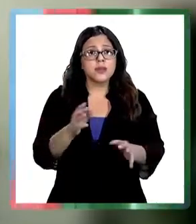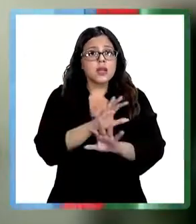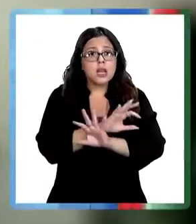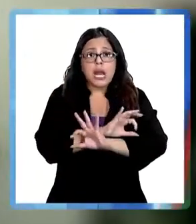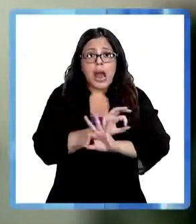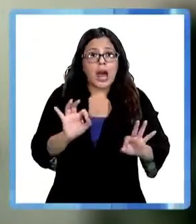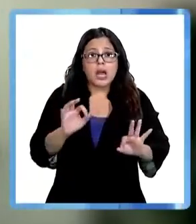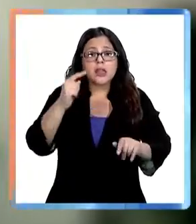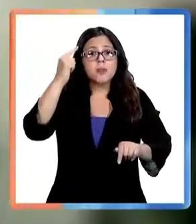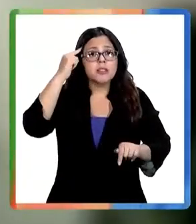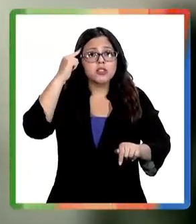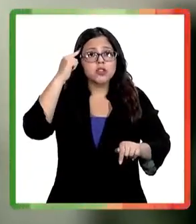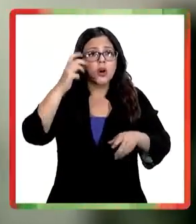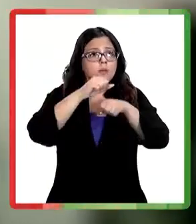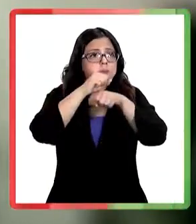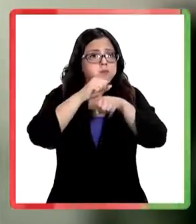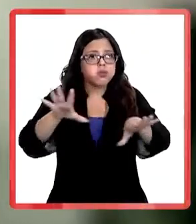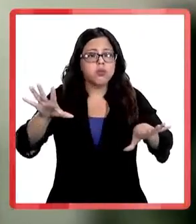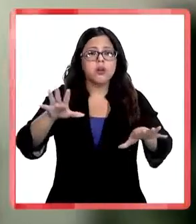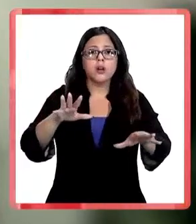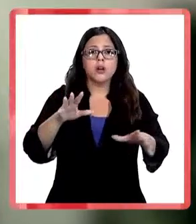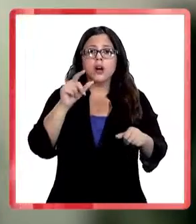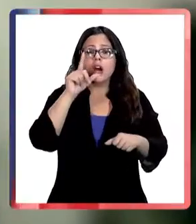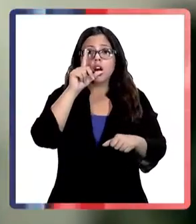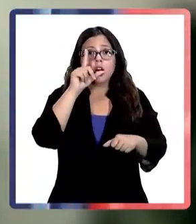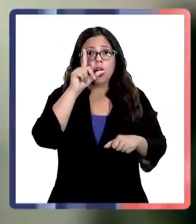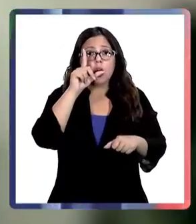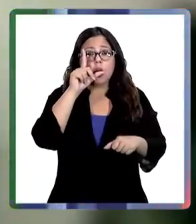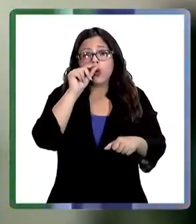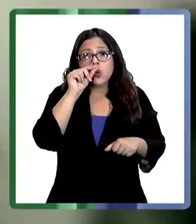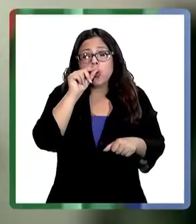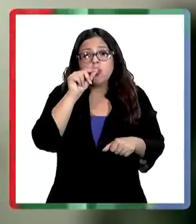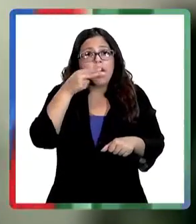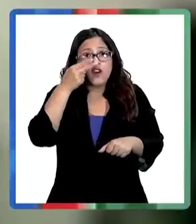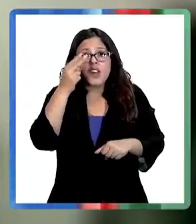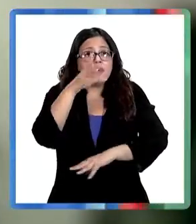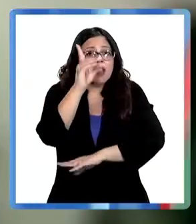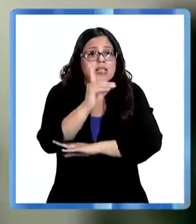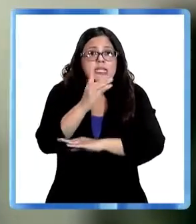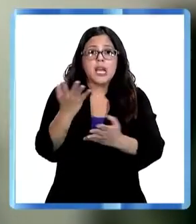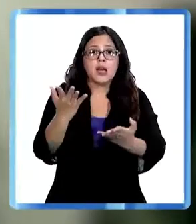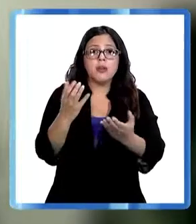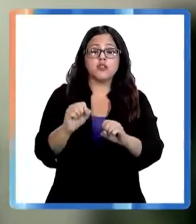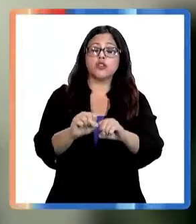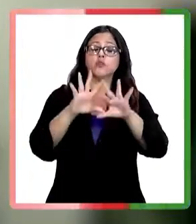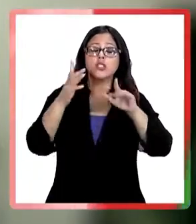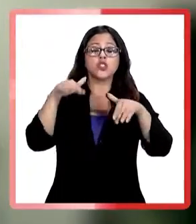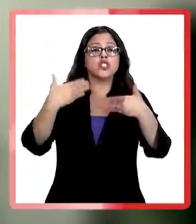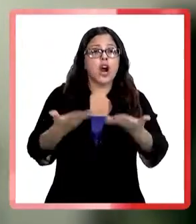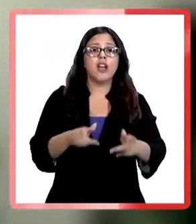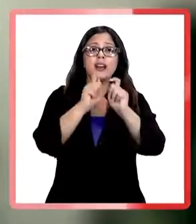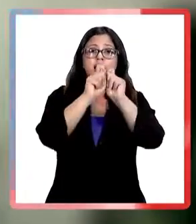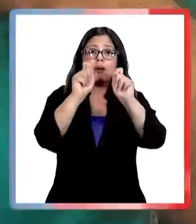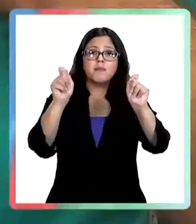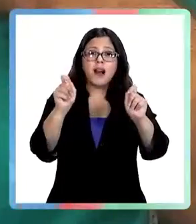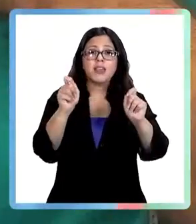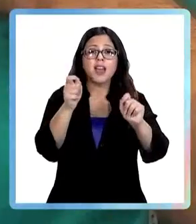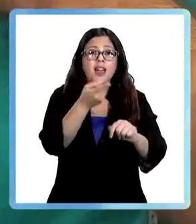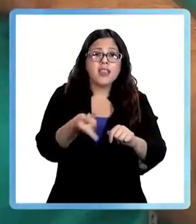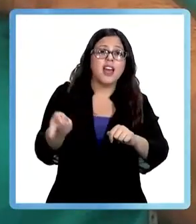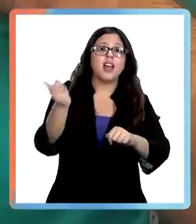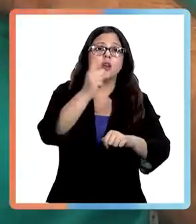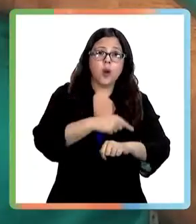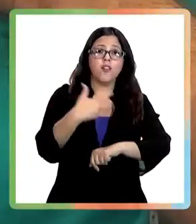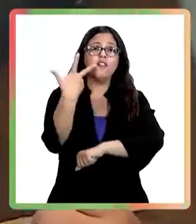pensó que íbamos a tener un brote en noviembre y diciembre. Los virus no dejan de sorprendernos. Entonces, montar una campaña ahora de una